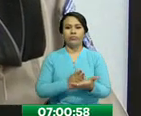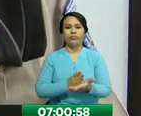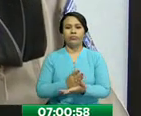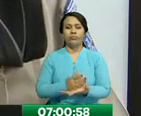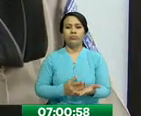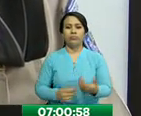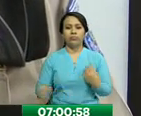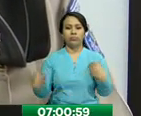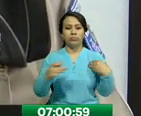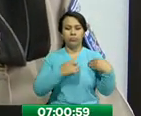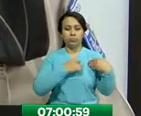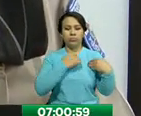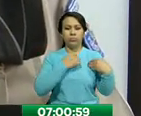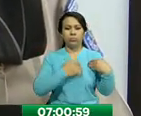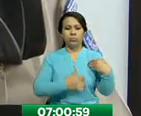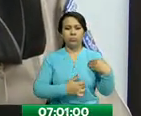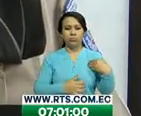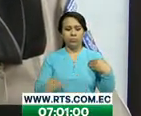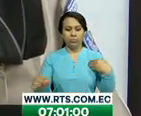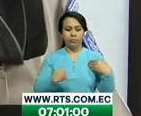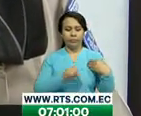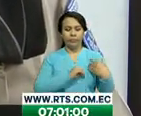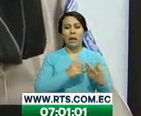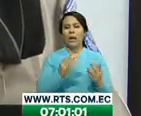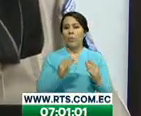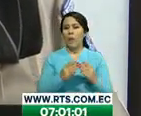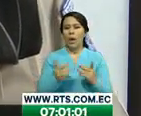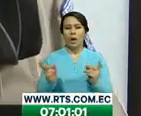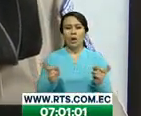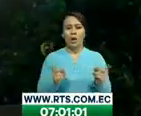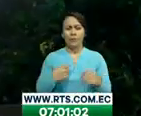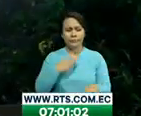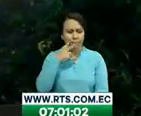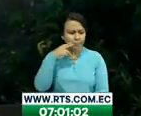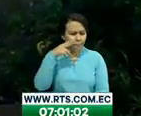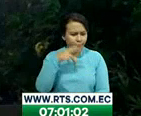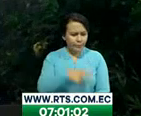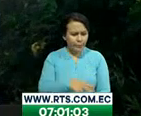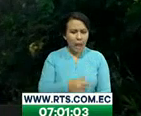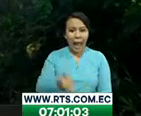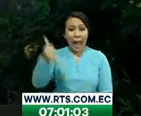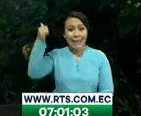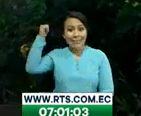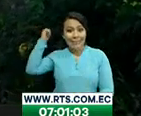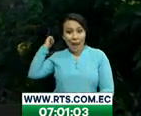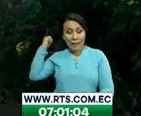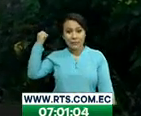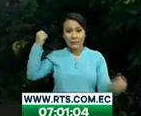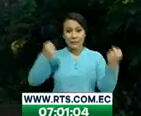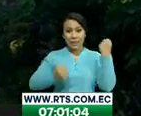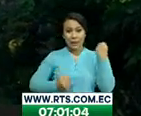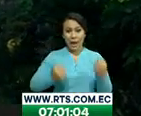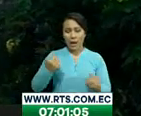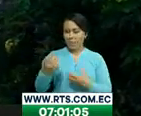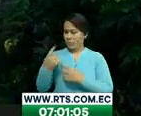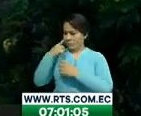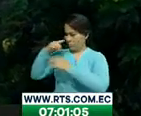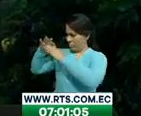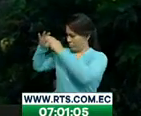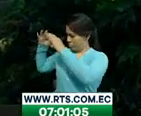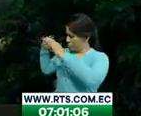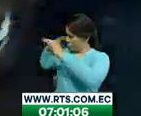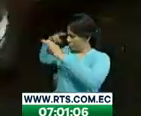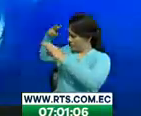altura del pecho. De igual manera se encontró en la parte posterior del vehículo en